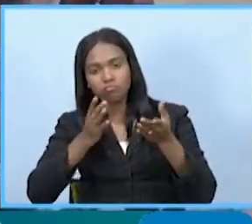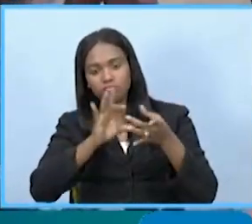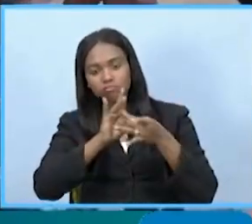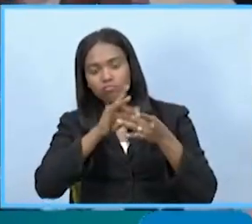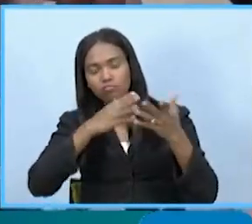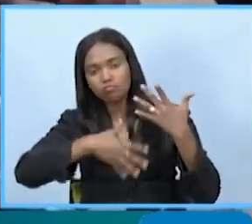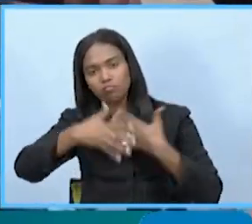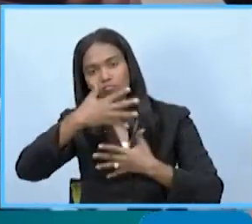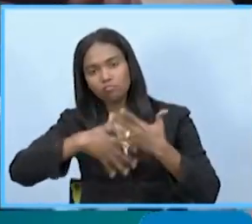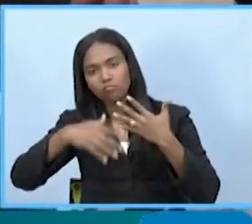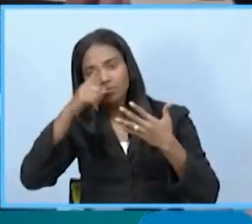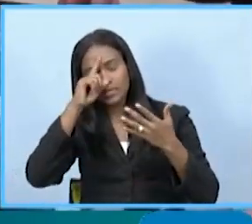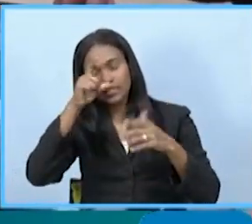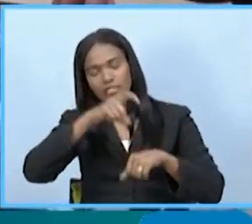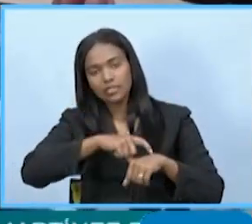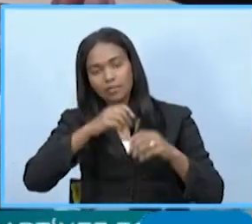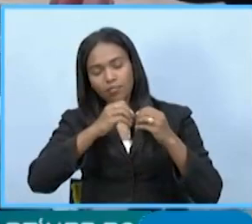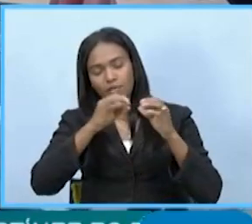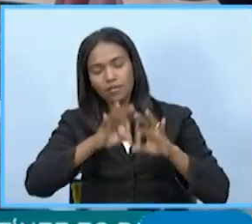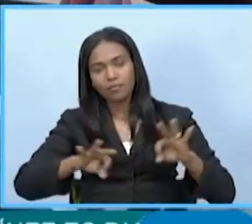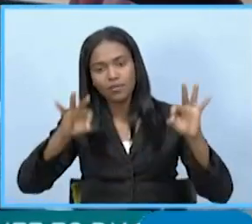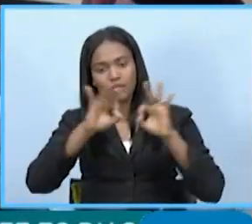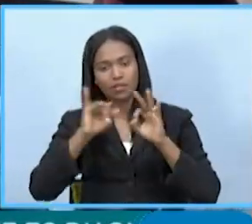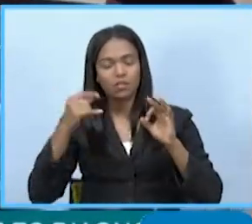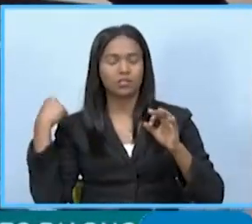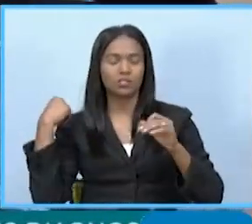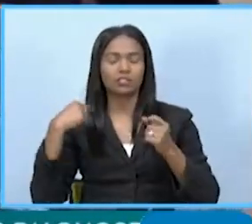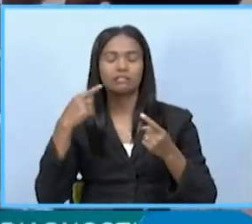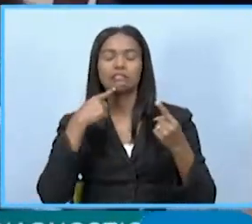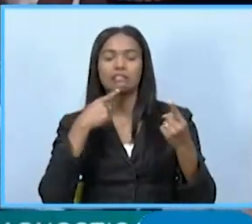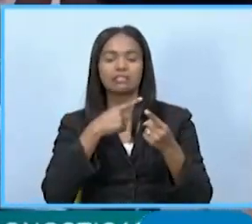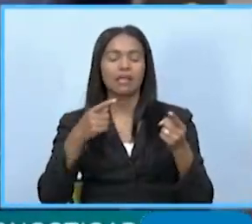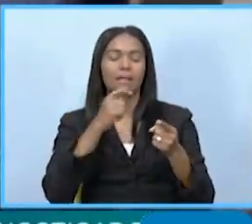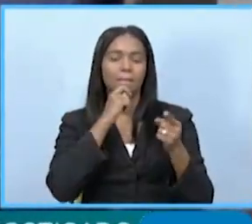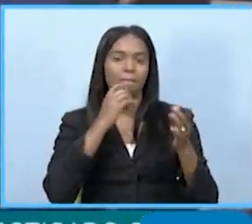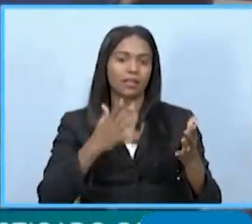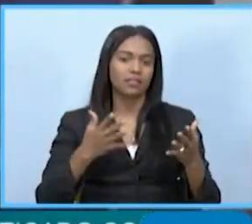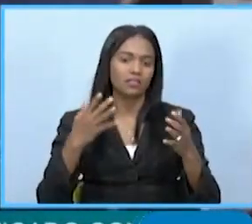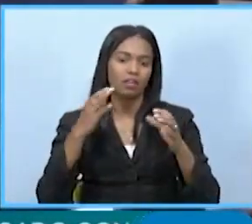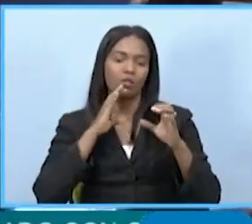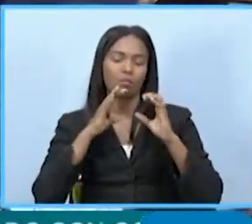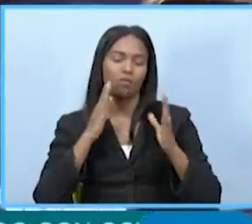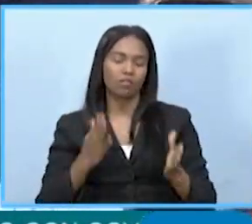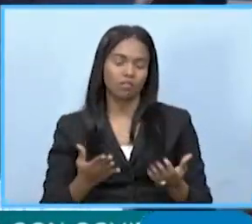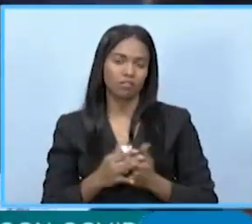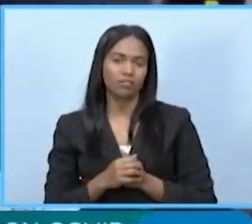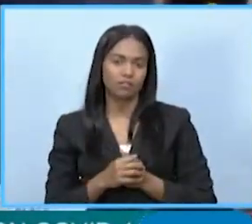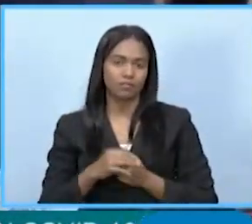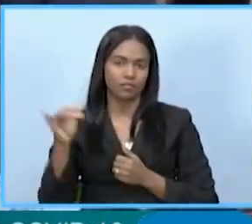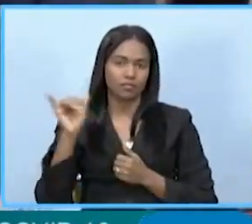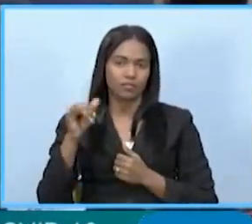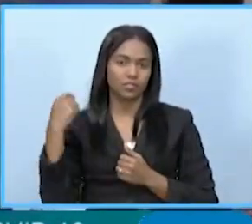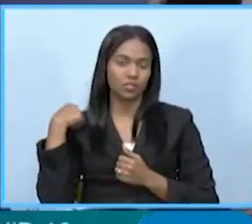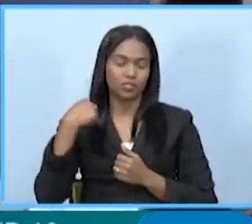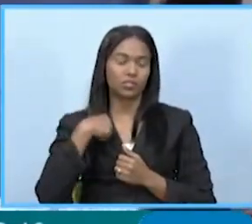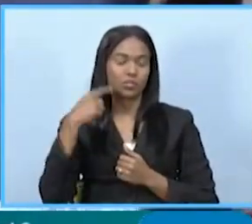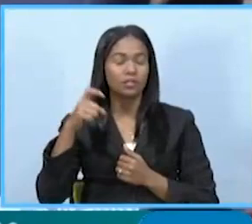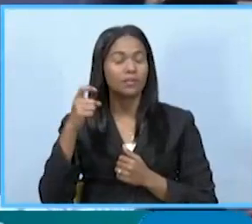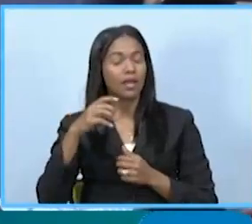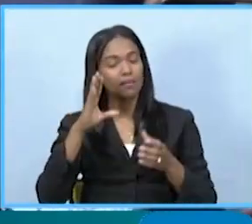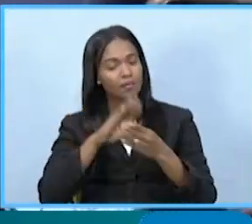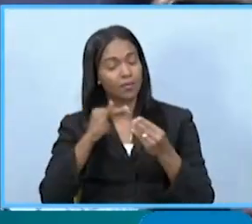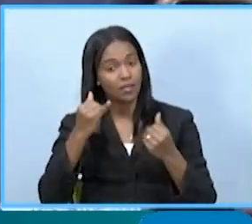un modo tan importante como tenemos ahora, como la prensa, como la comunicación. Y no se puede faltar ni en